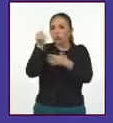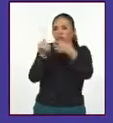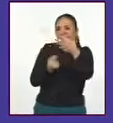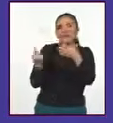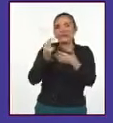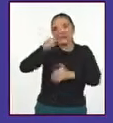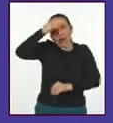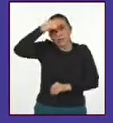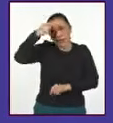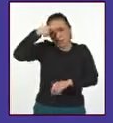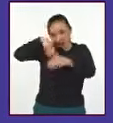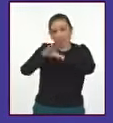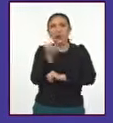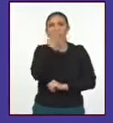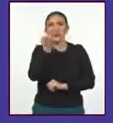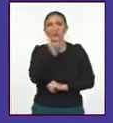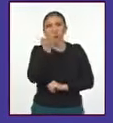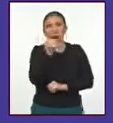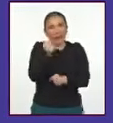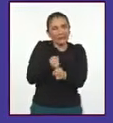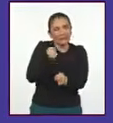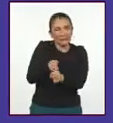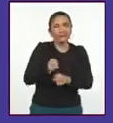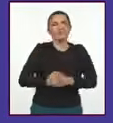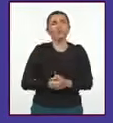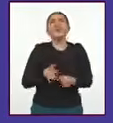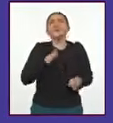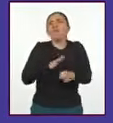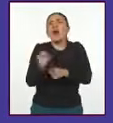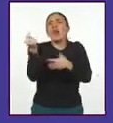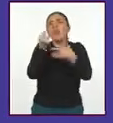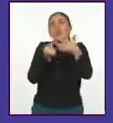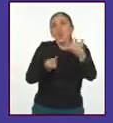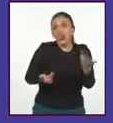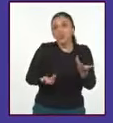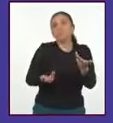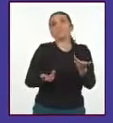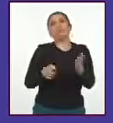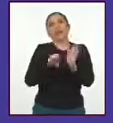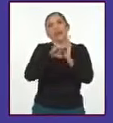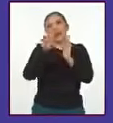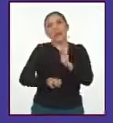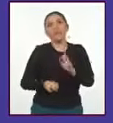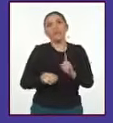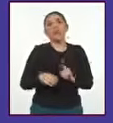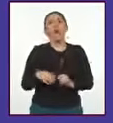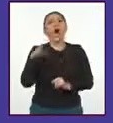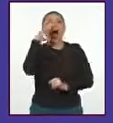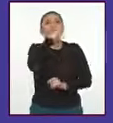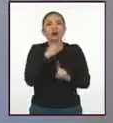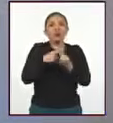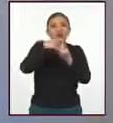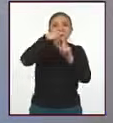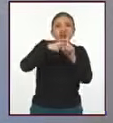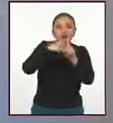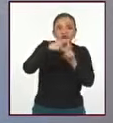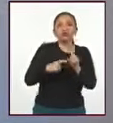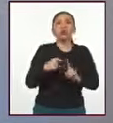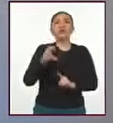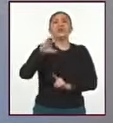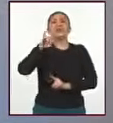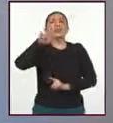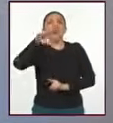en el contexto escolar. Algunos de estos factores, como las temperaturas, ciclos, tradiciones,